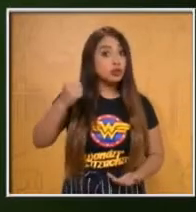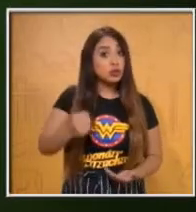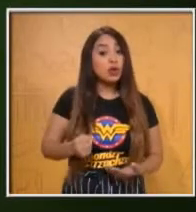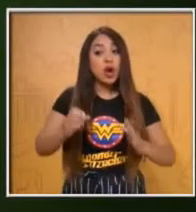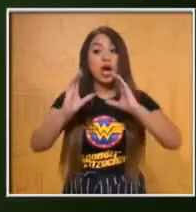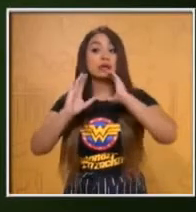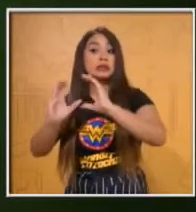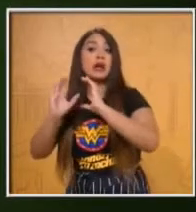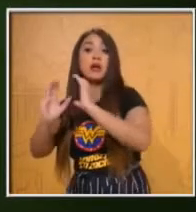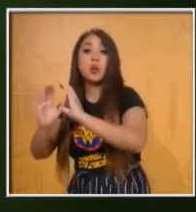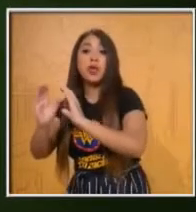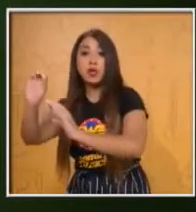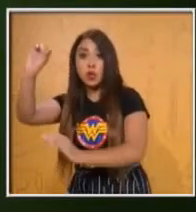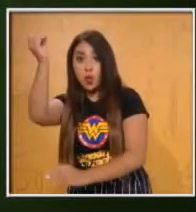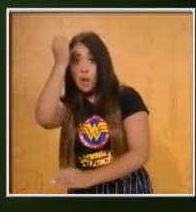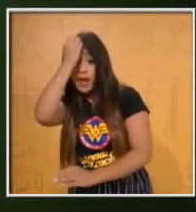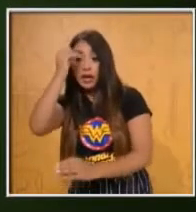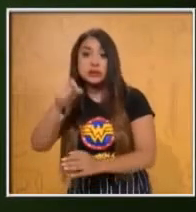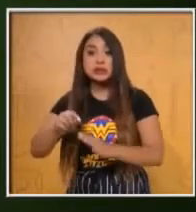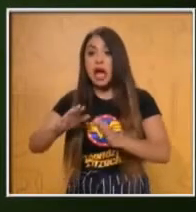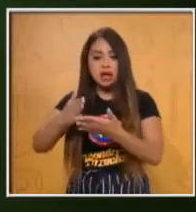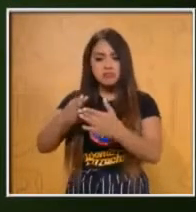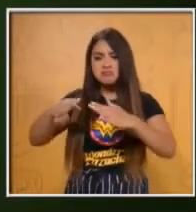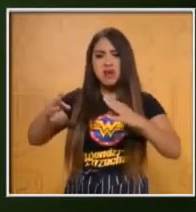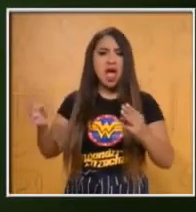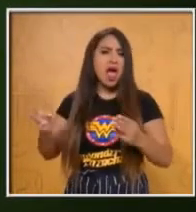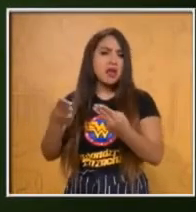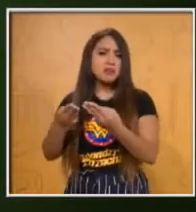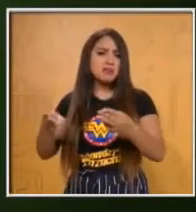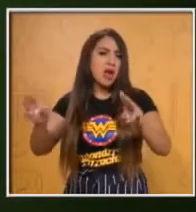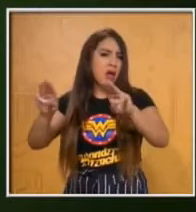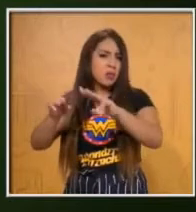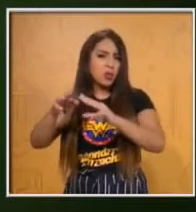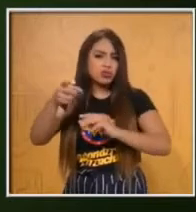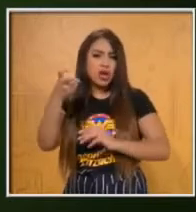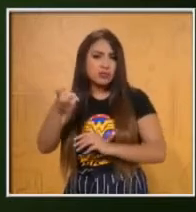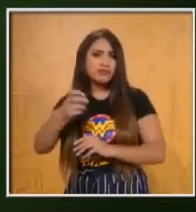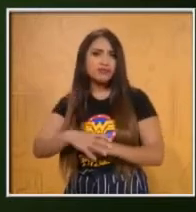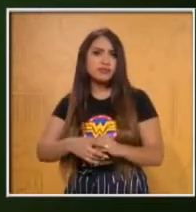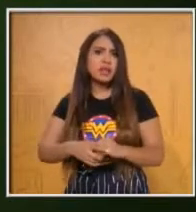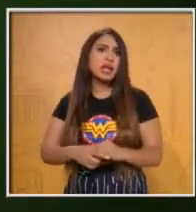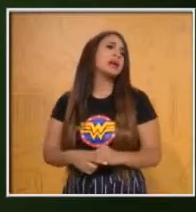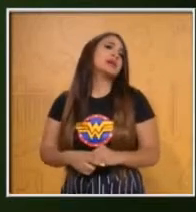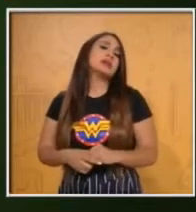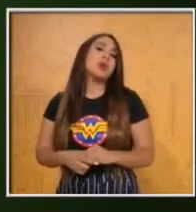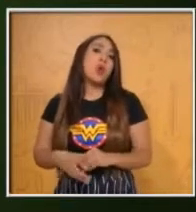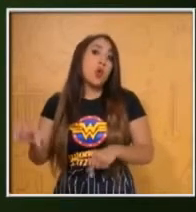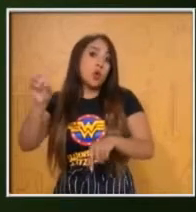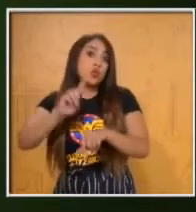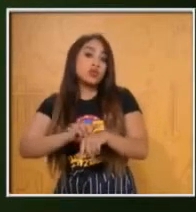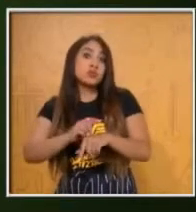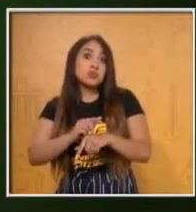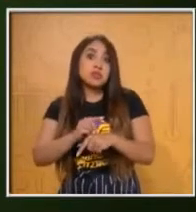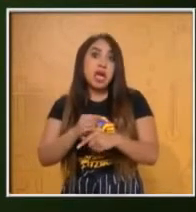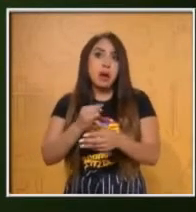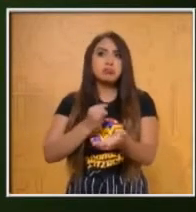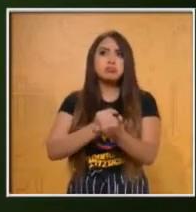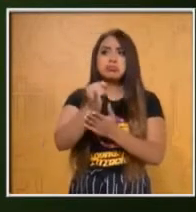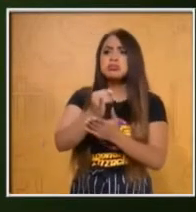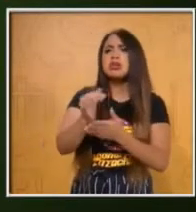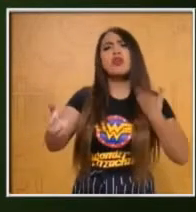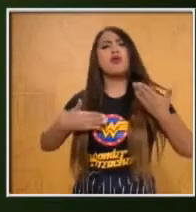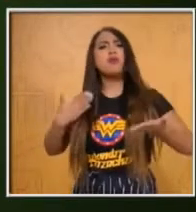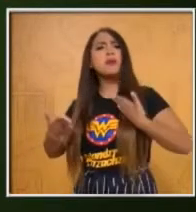su rebaño de ovejas en el monte. Un día decidió divertirse asustando a los